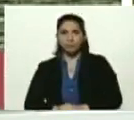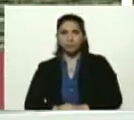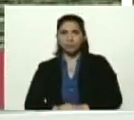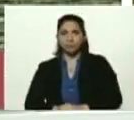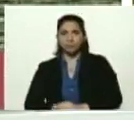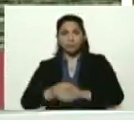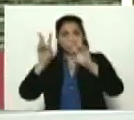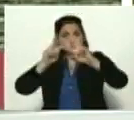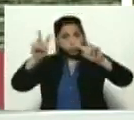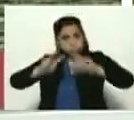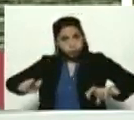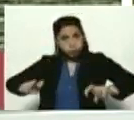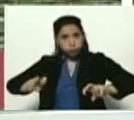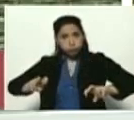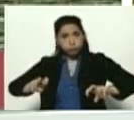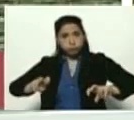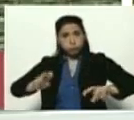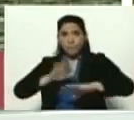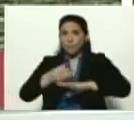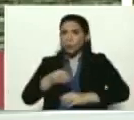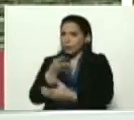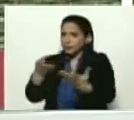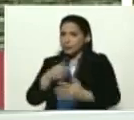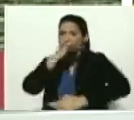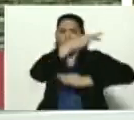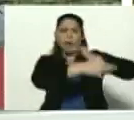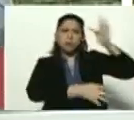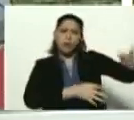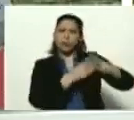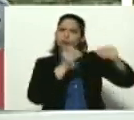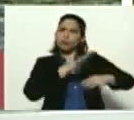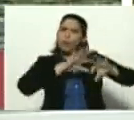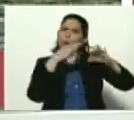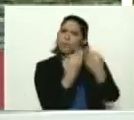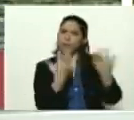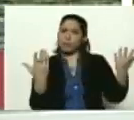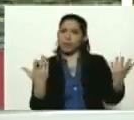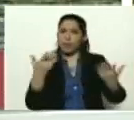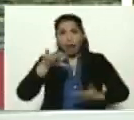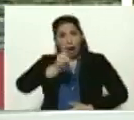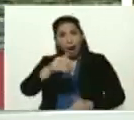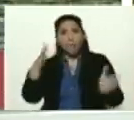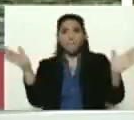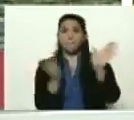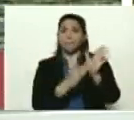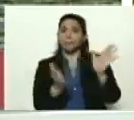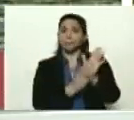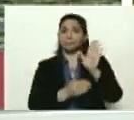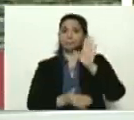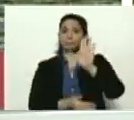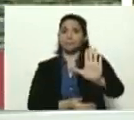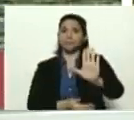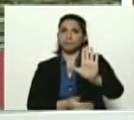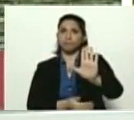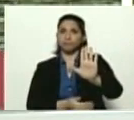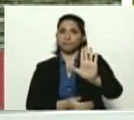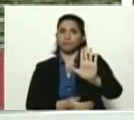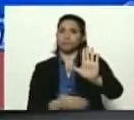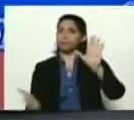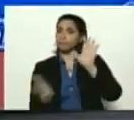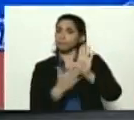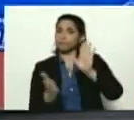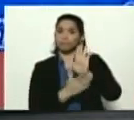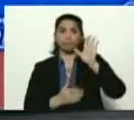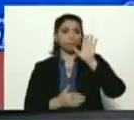los exámenes, porque así están contaminando a toda la familia. Y aquí tengo las pruebas. Aquí tengo las pruebas,